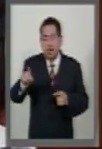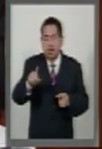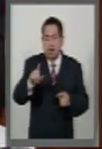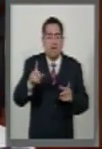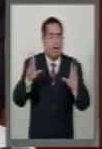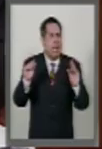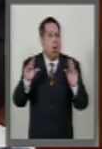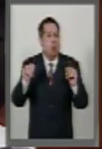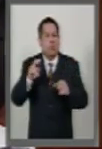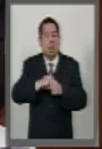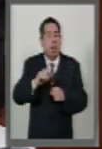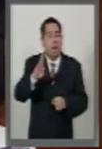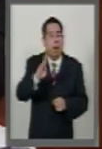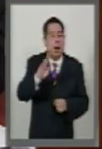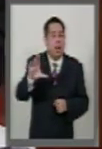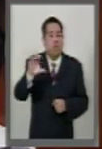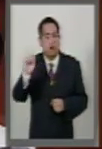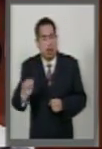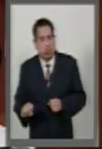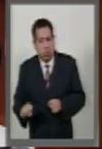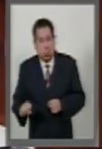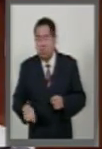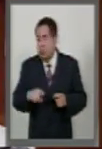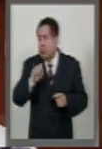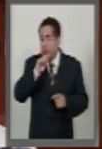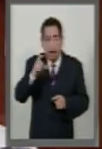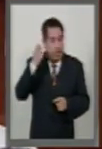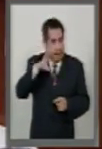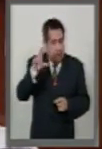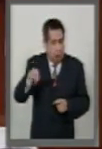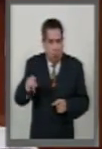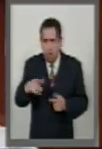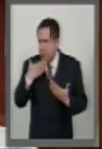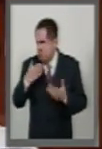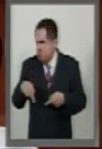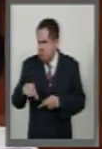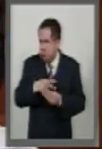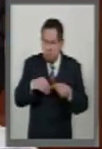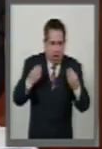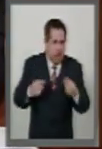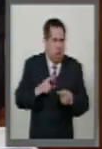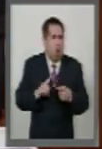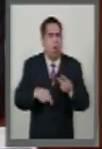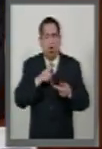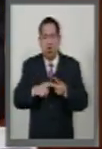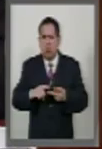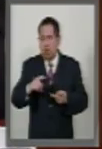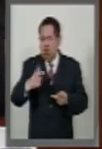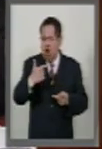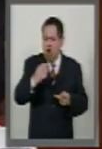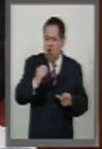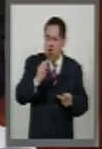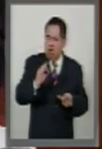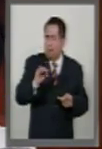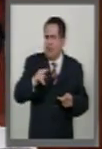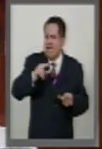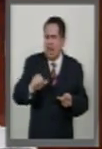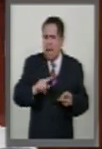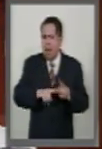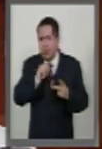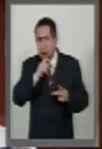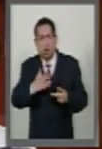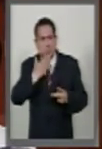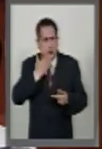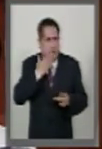langosta en Baja California Sur y en Quintana Roo, así como la curvina golfina que se comparten entre los estados de